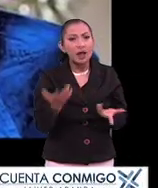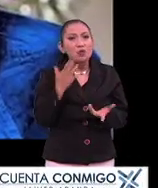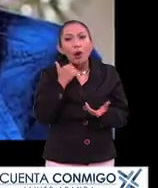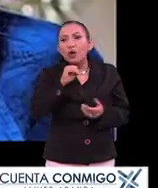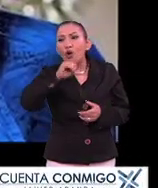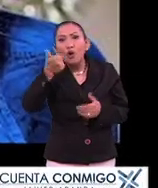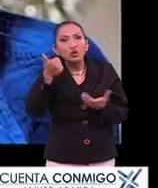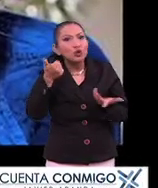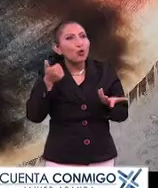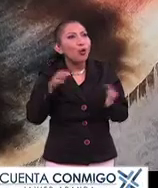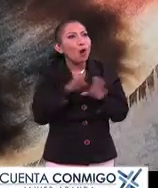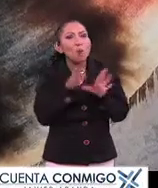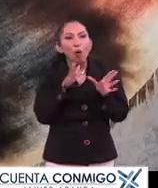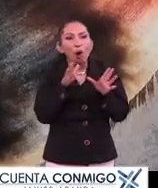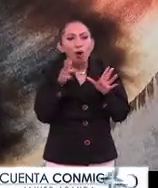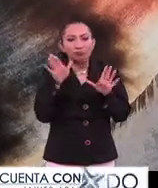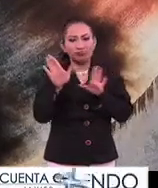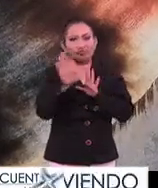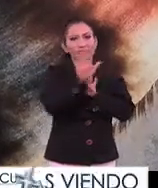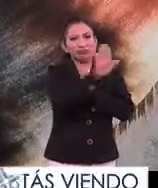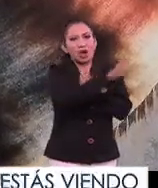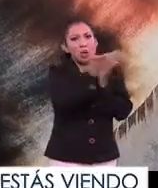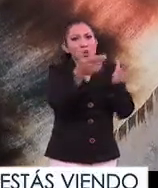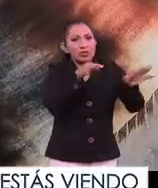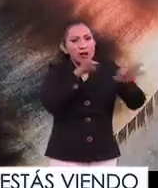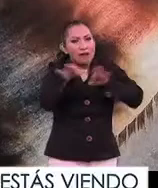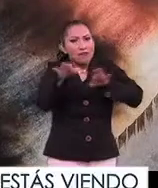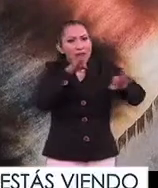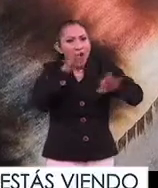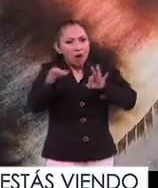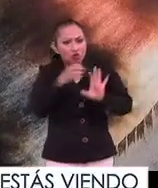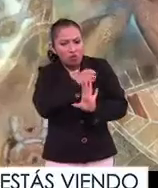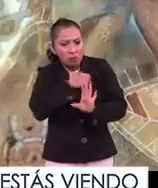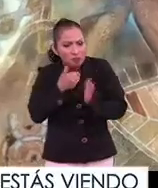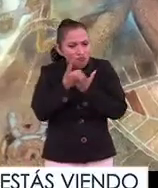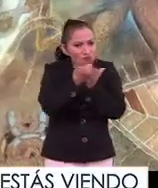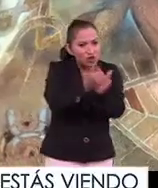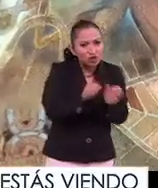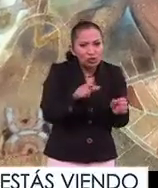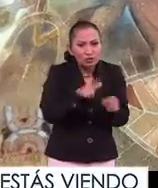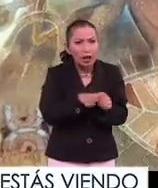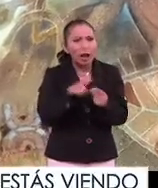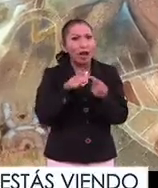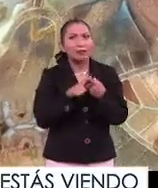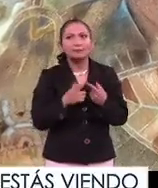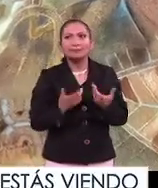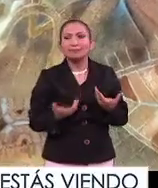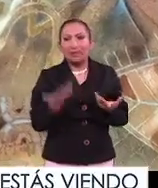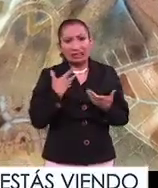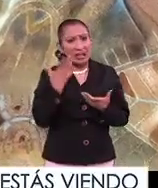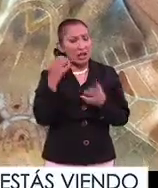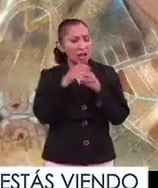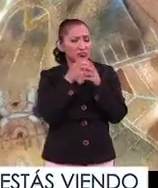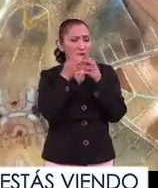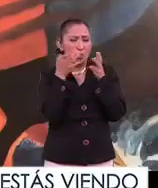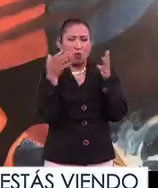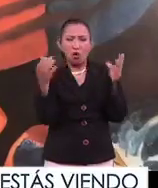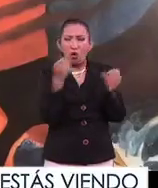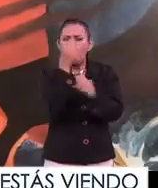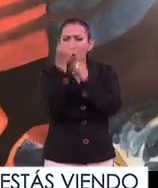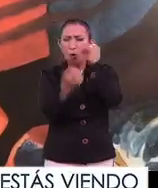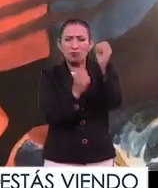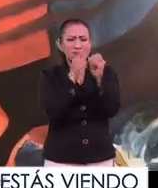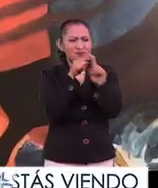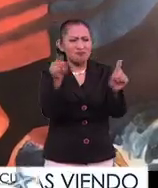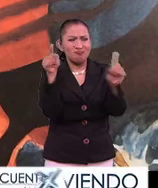hay otro tan con este trabajo, el compromiso social. Tiene una obra enorme, ¿no?,